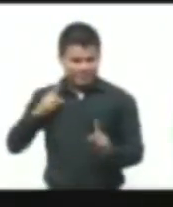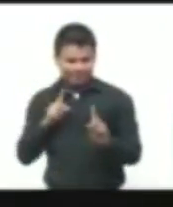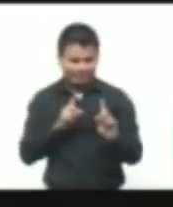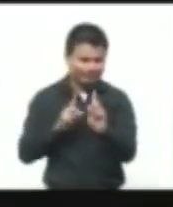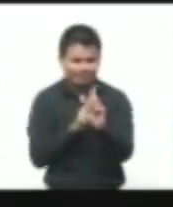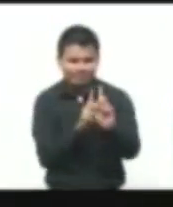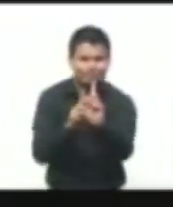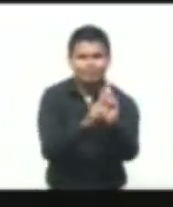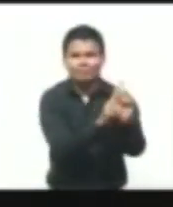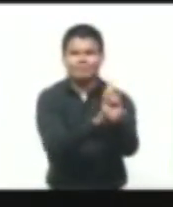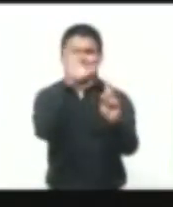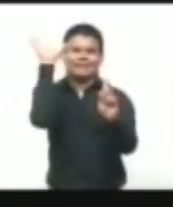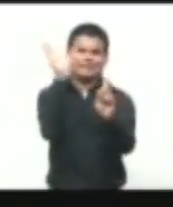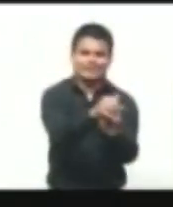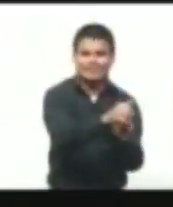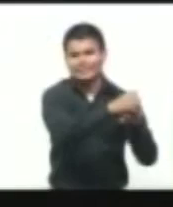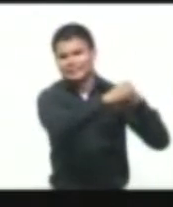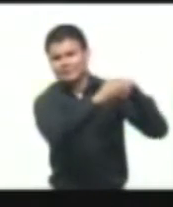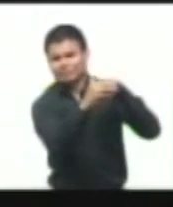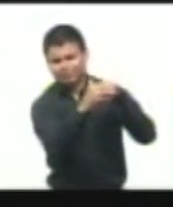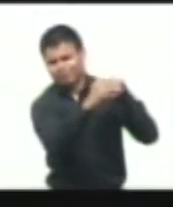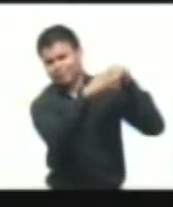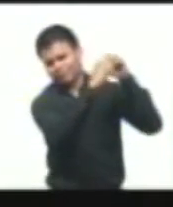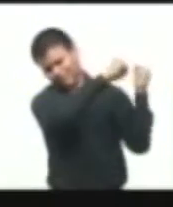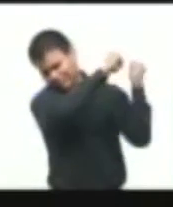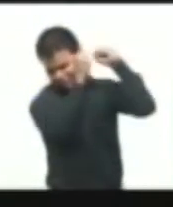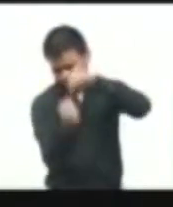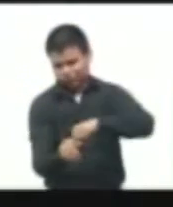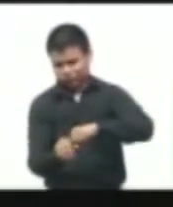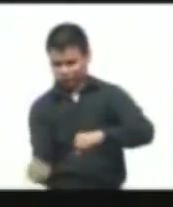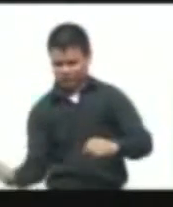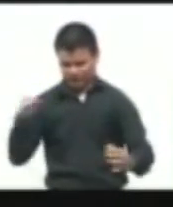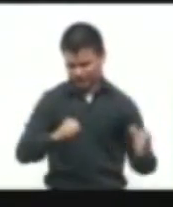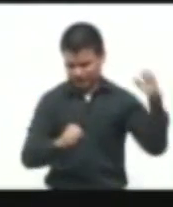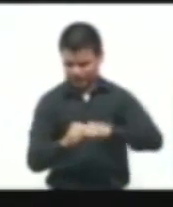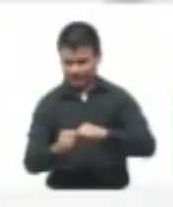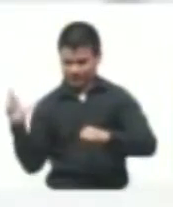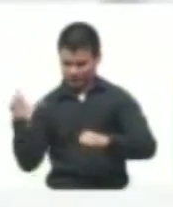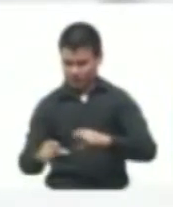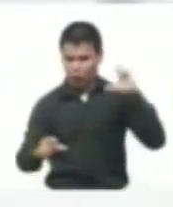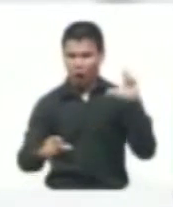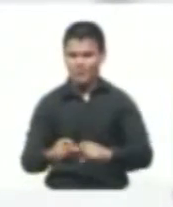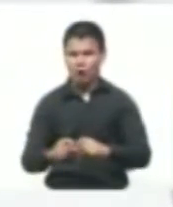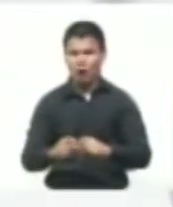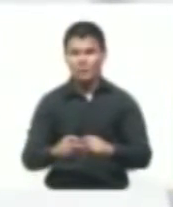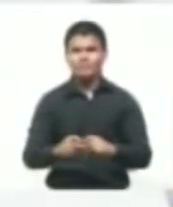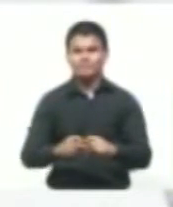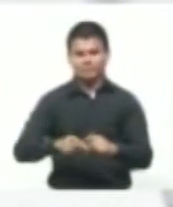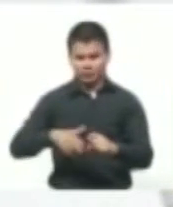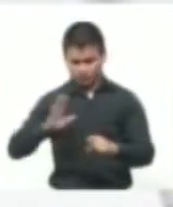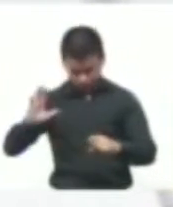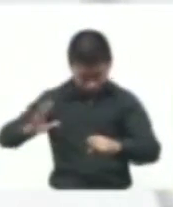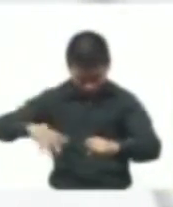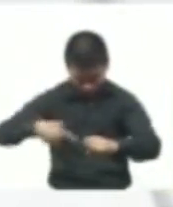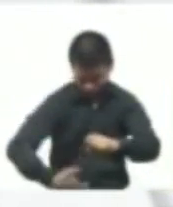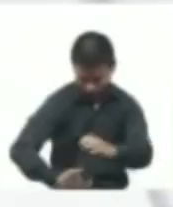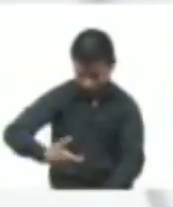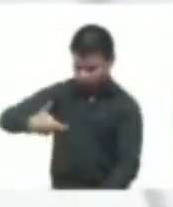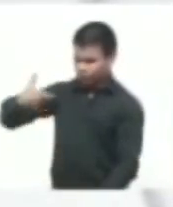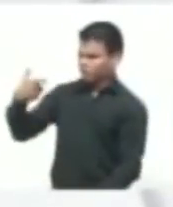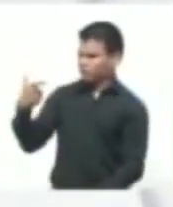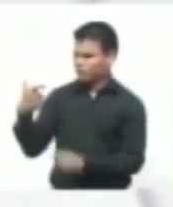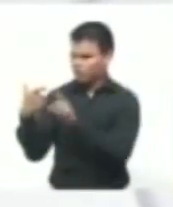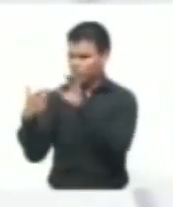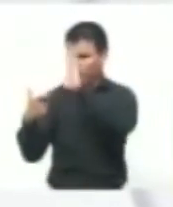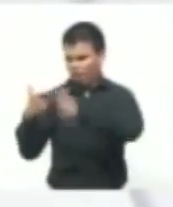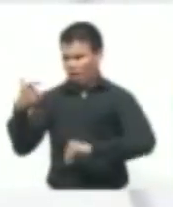lo reduzco, usé la fuerza, lo reduje, le coloqué las esposas, me percaté que tiene un revólver 38 corto con 5